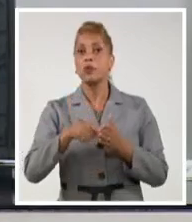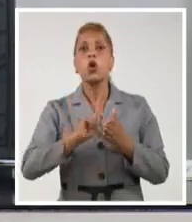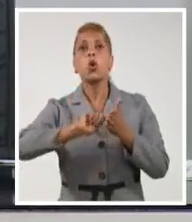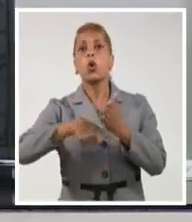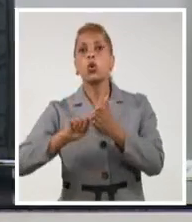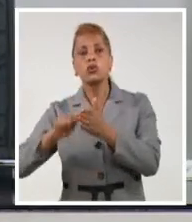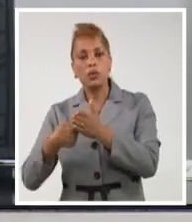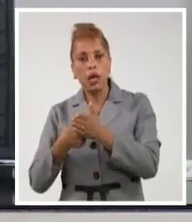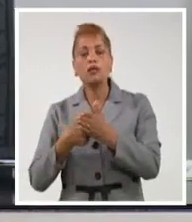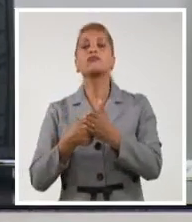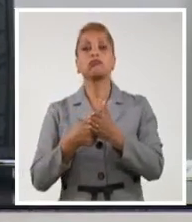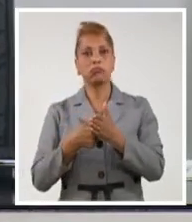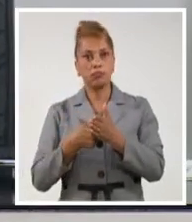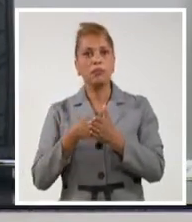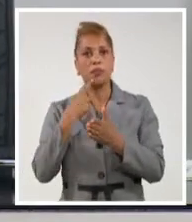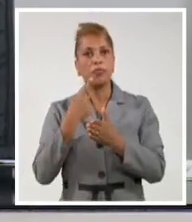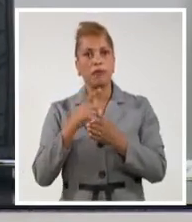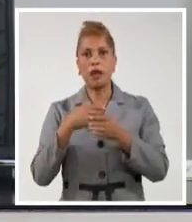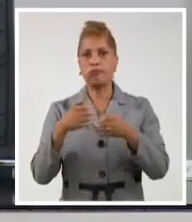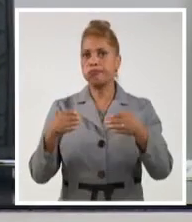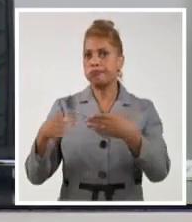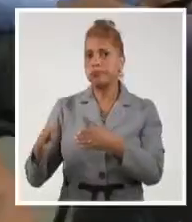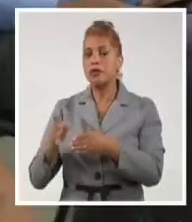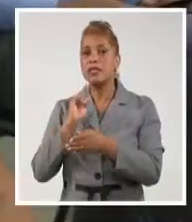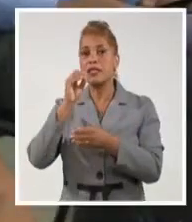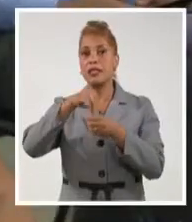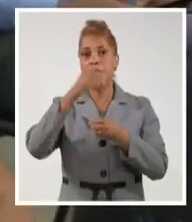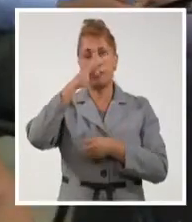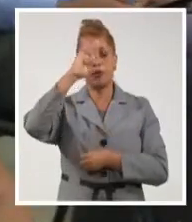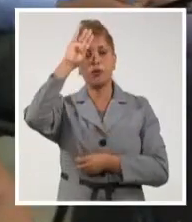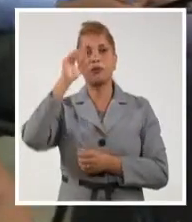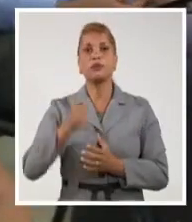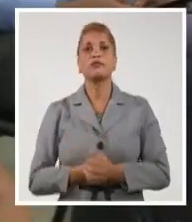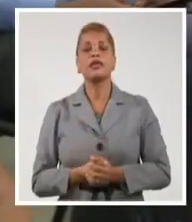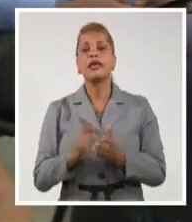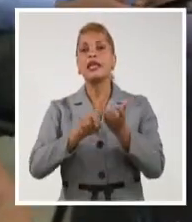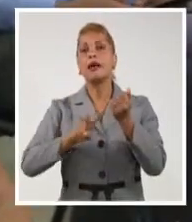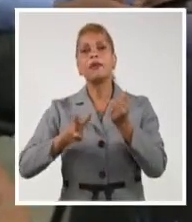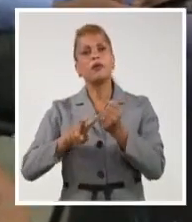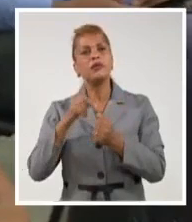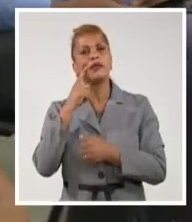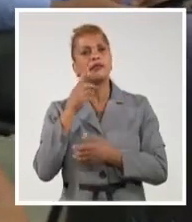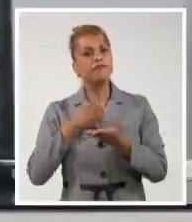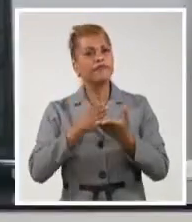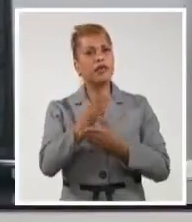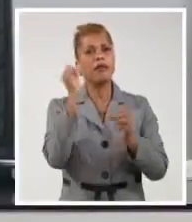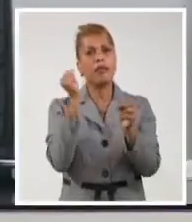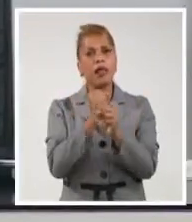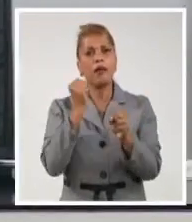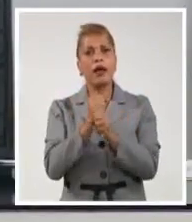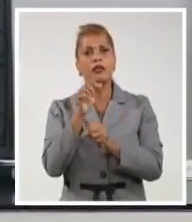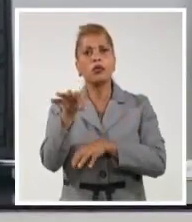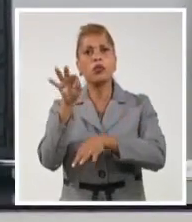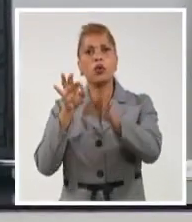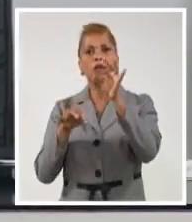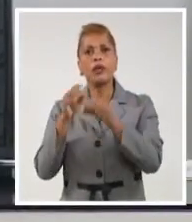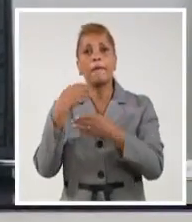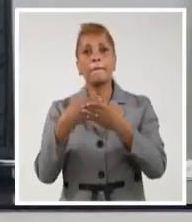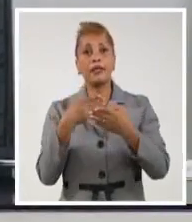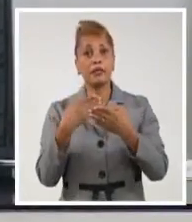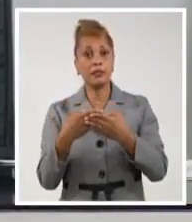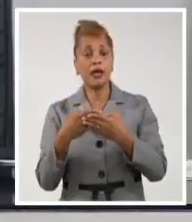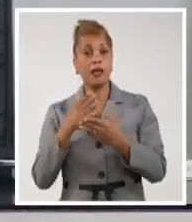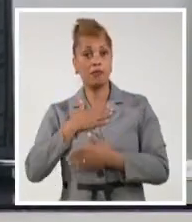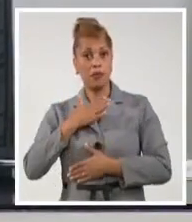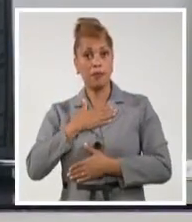de consignación en sentido general en el país. Mientras, las provincias siguen captando a esos empresarios no estatales que apuestan